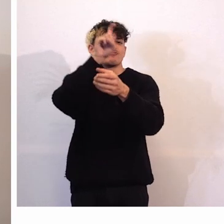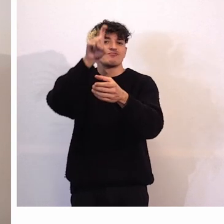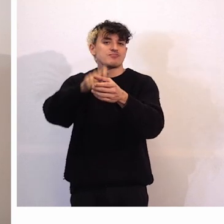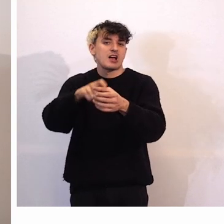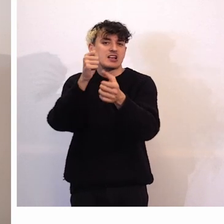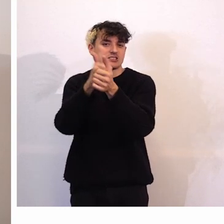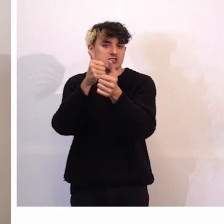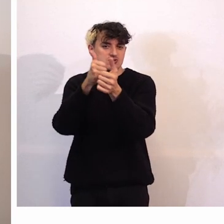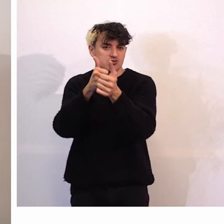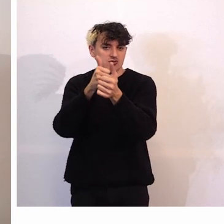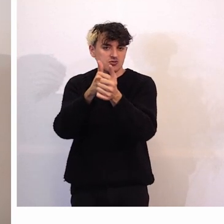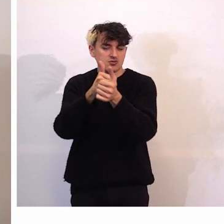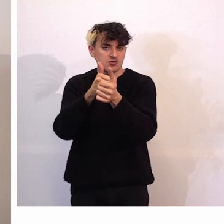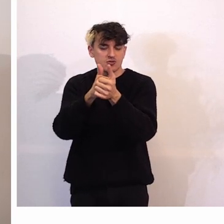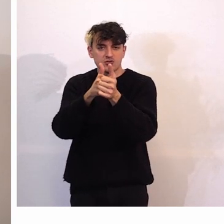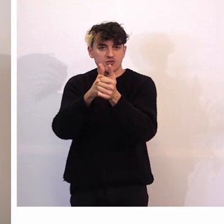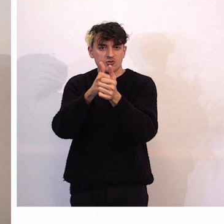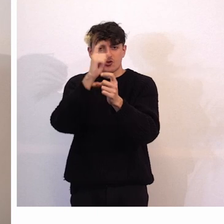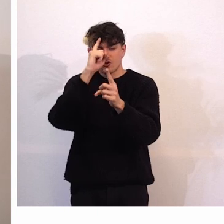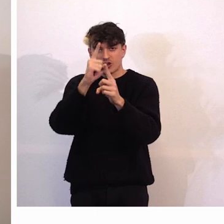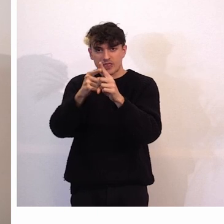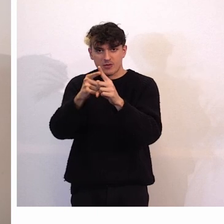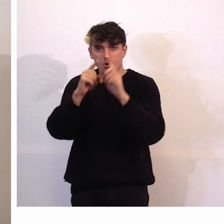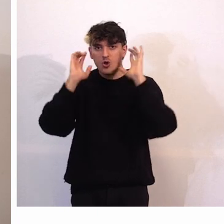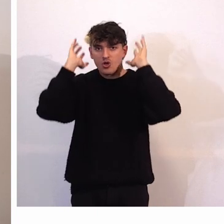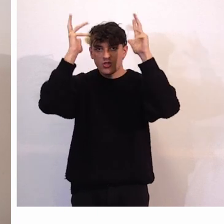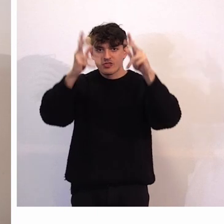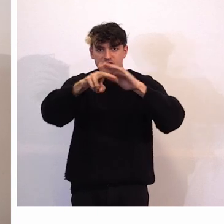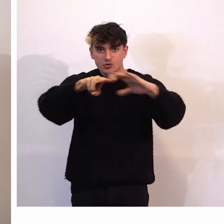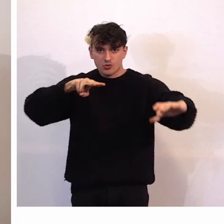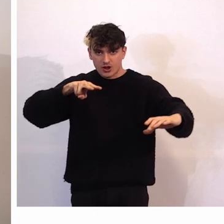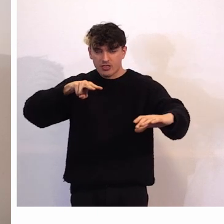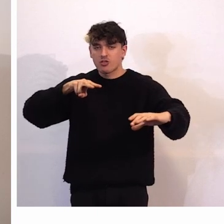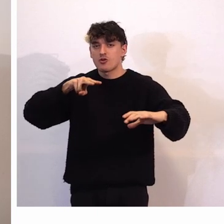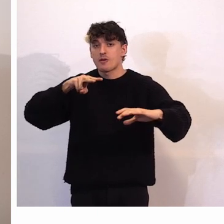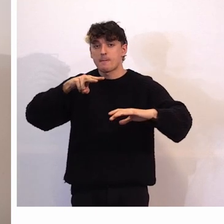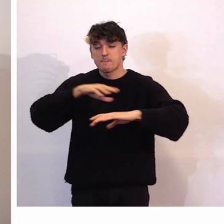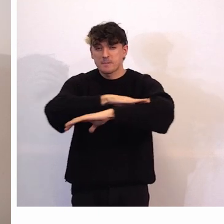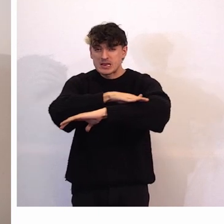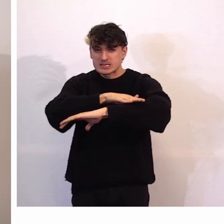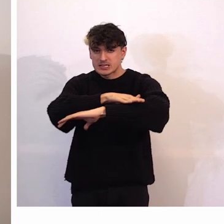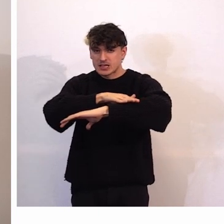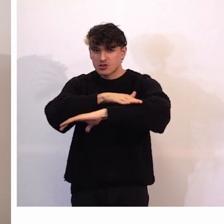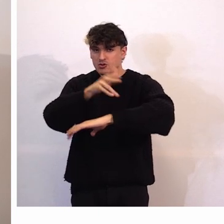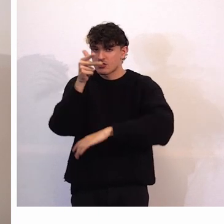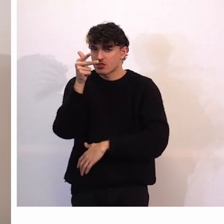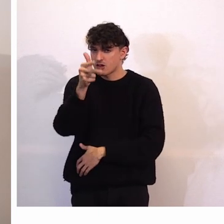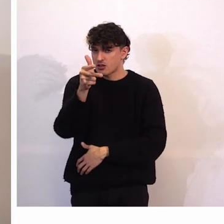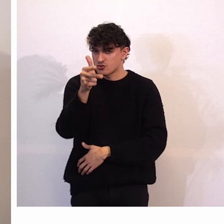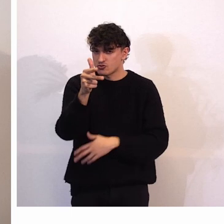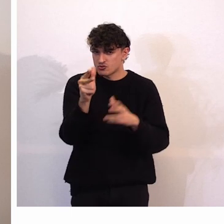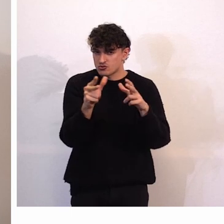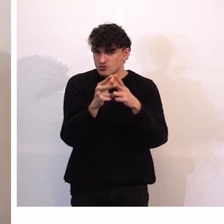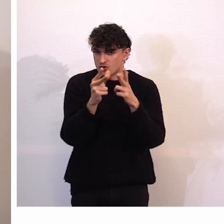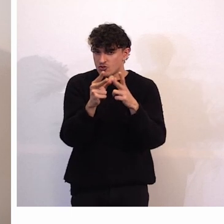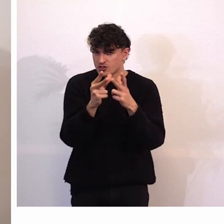la Desinstitucionalización, promovida por el Ministerio de Derechos